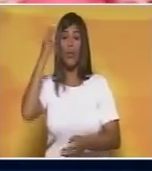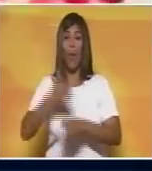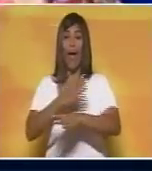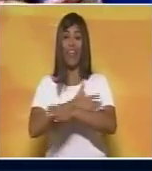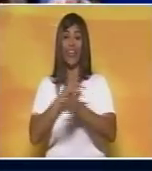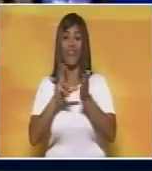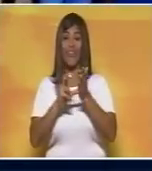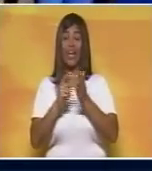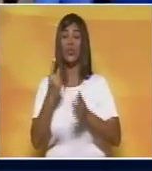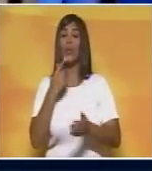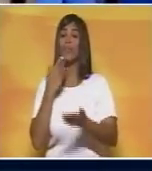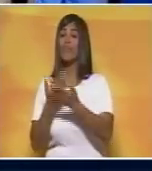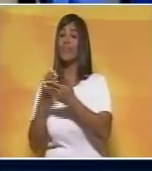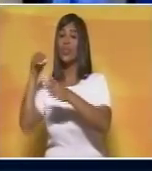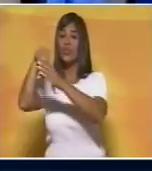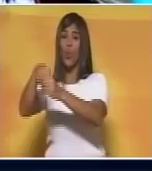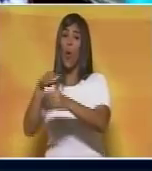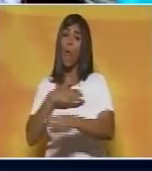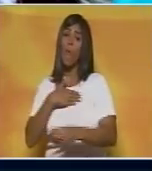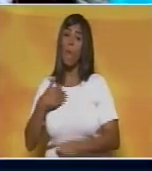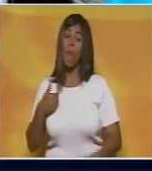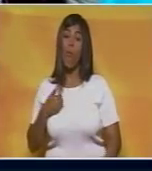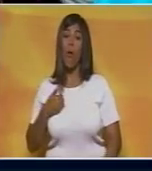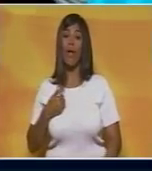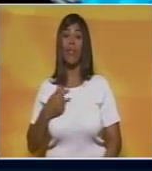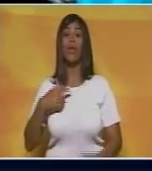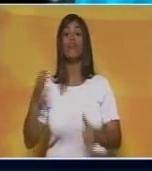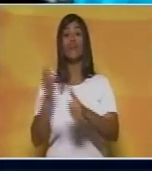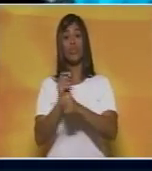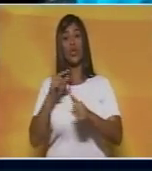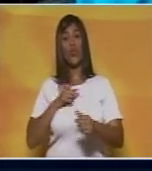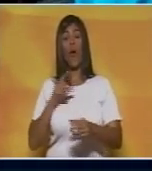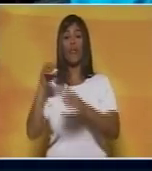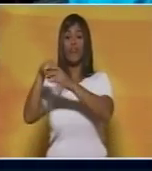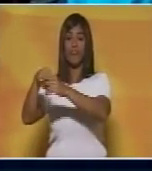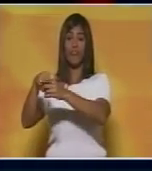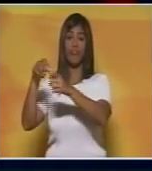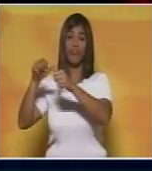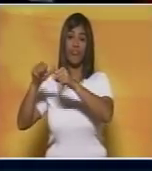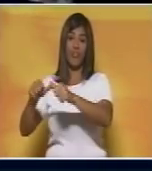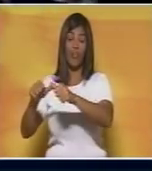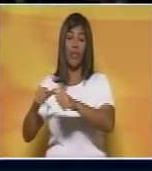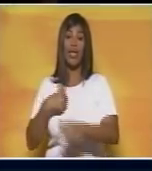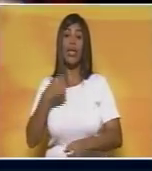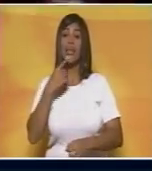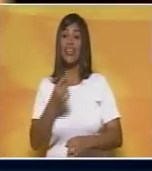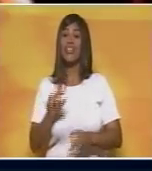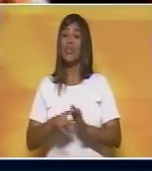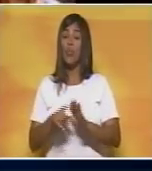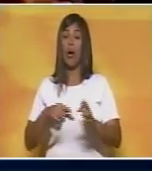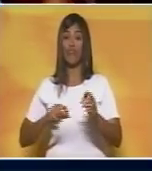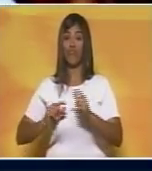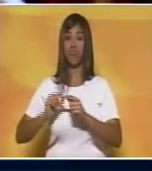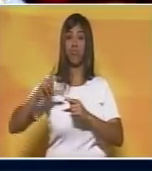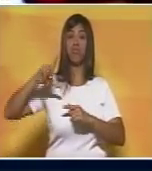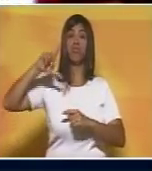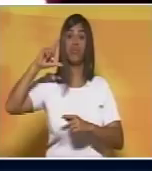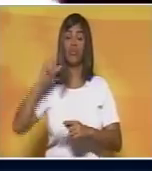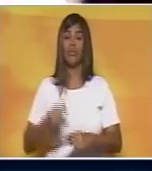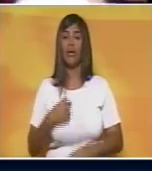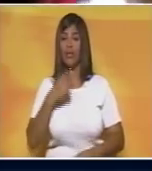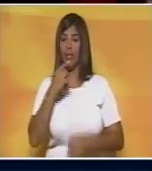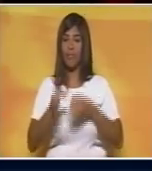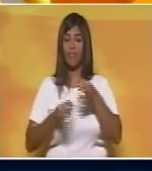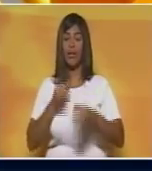viernes presentaron solicitudes de asilo para ser reconocidos como refugiados, lo que representa un récord según el